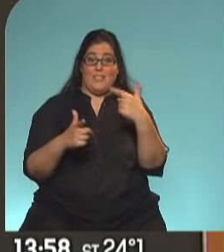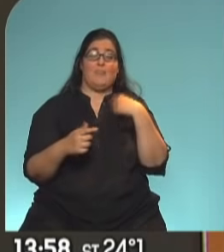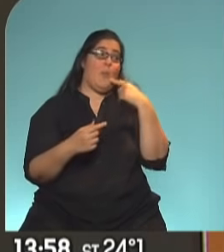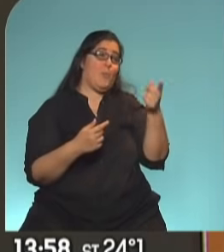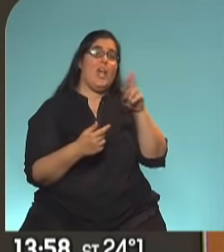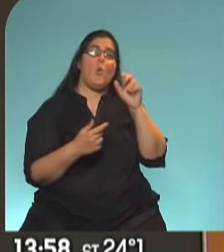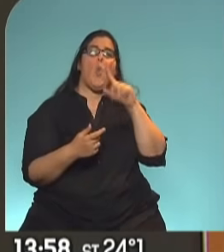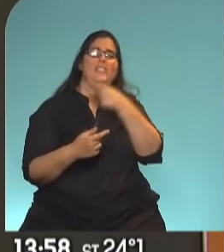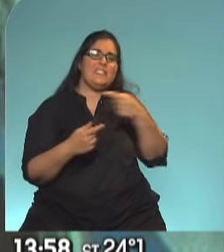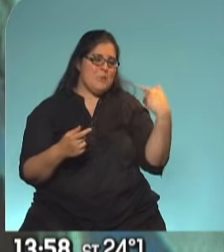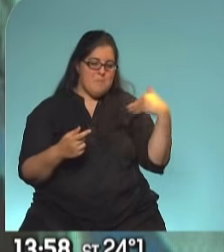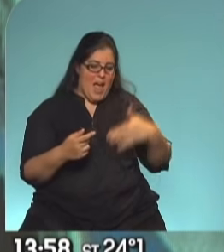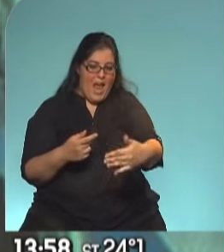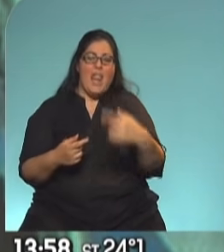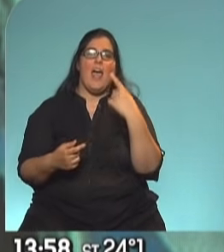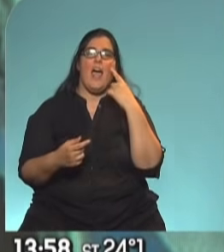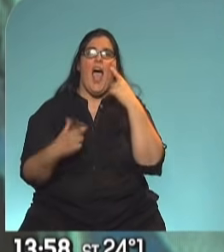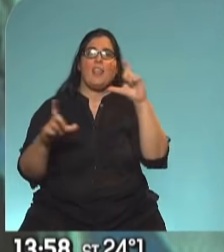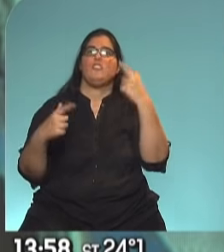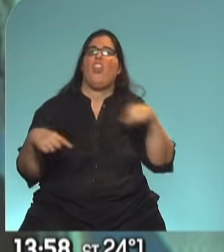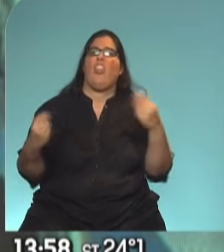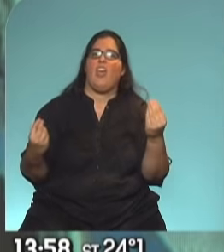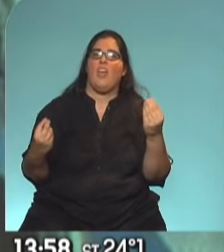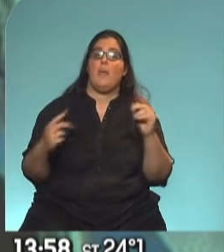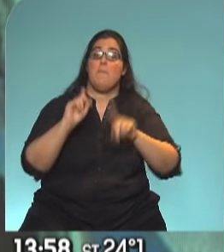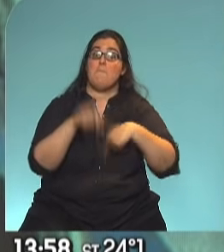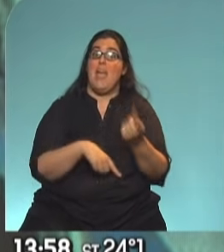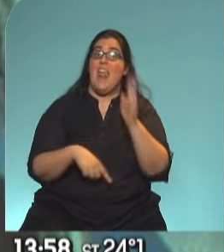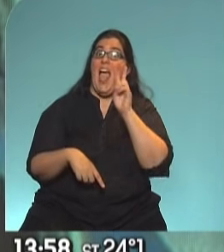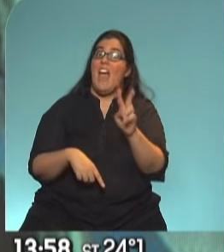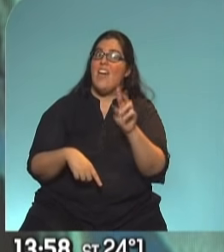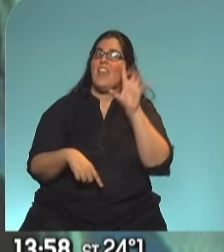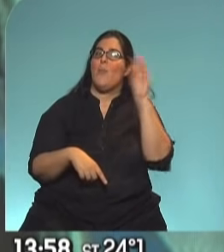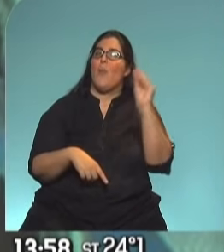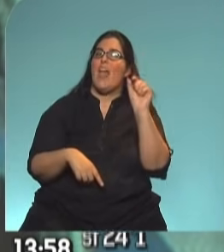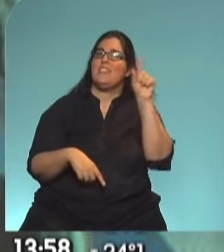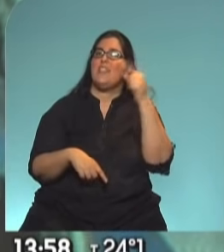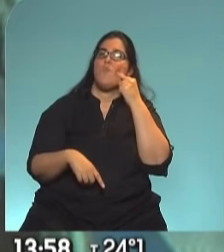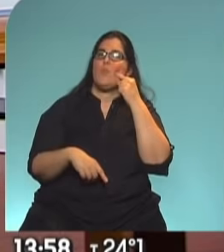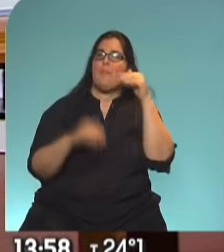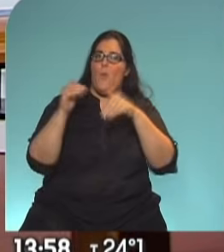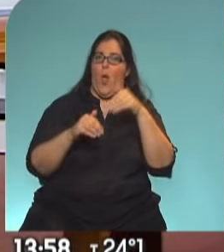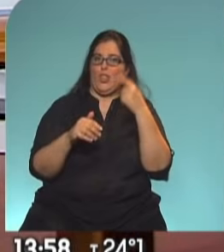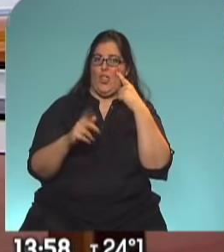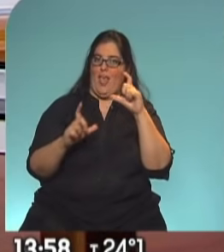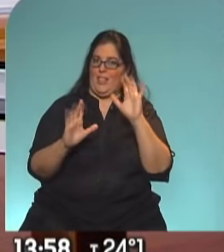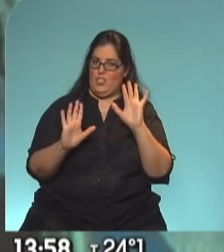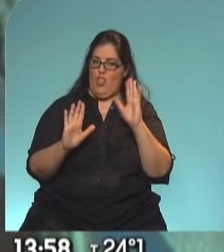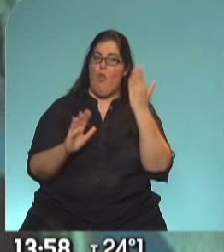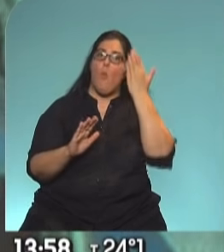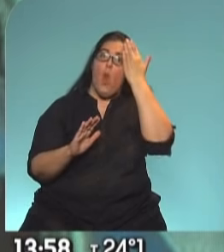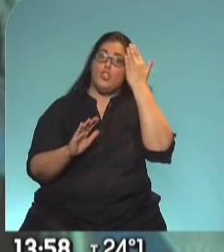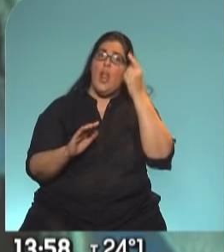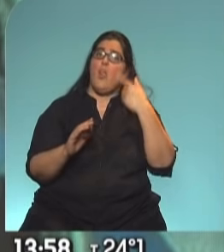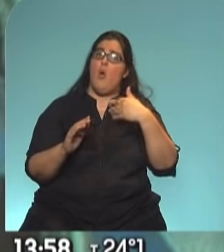prestarle atención esta semana, Rulo? Yo te diría que mañana hay que prestarle atención a los resultados de las municipales de Brasil. De Brasil, efectivamente. Bolsonaro va